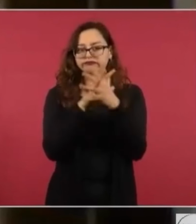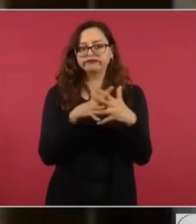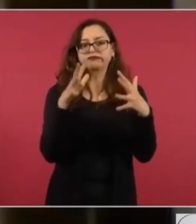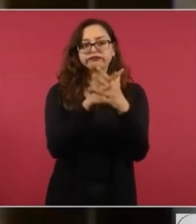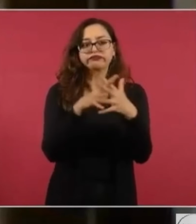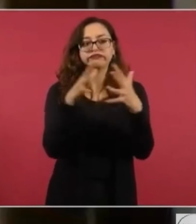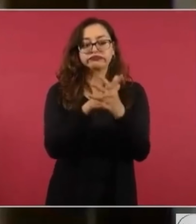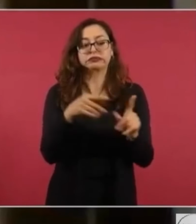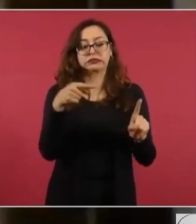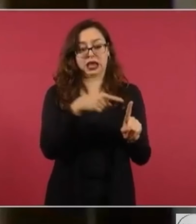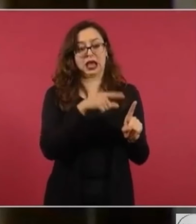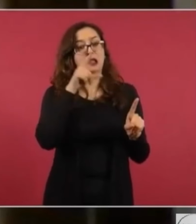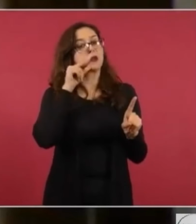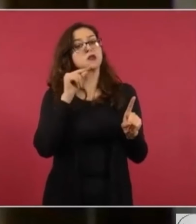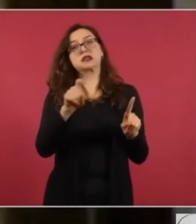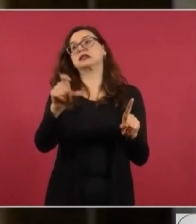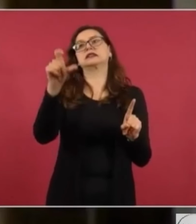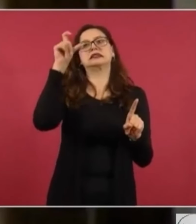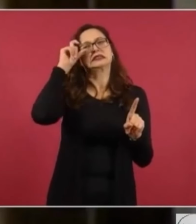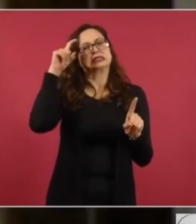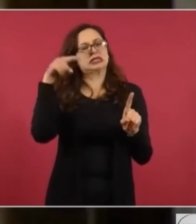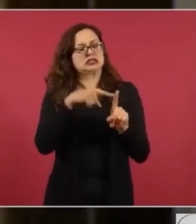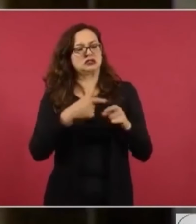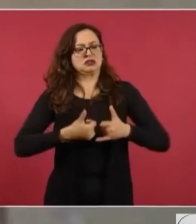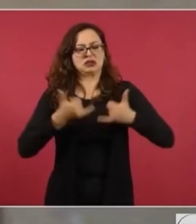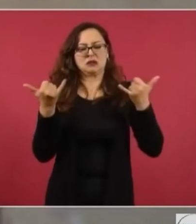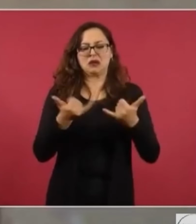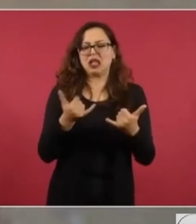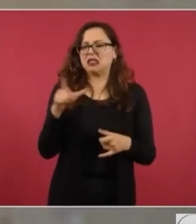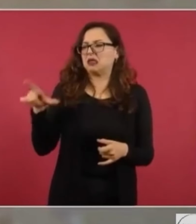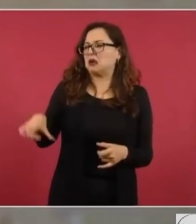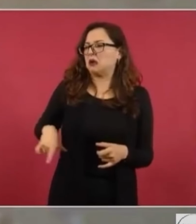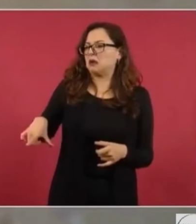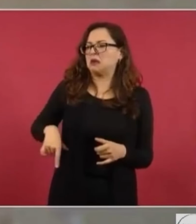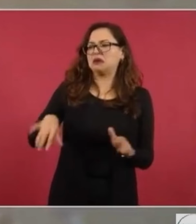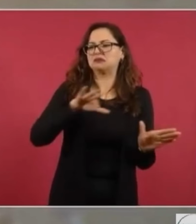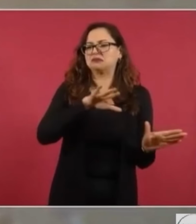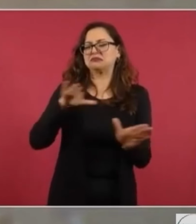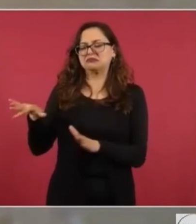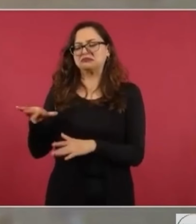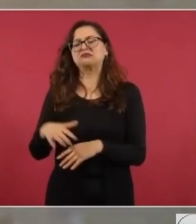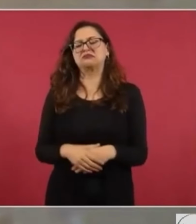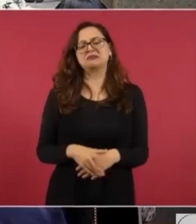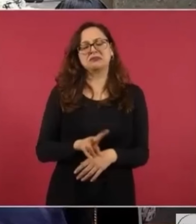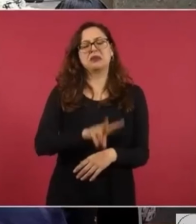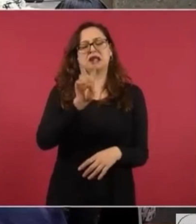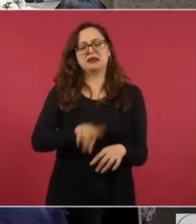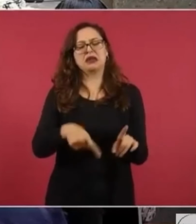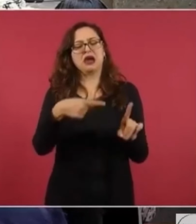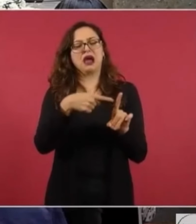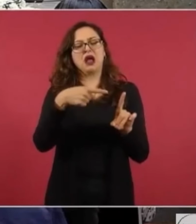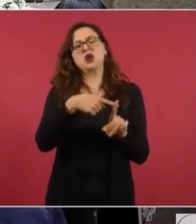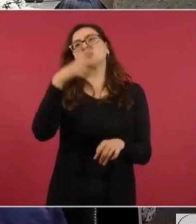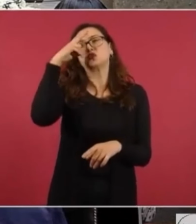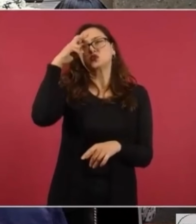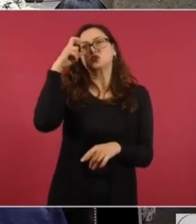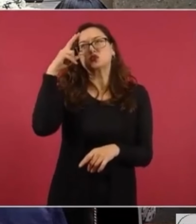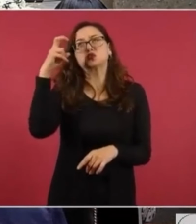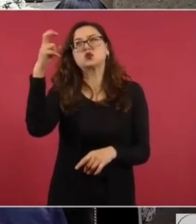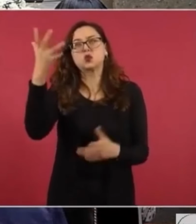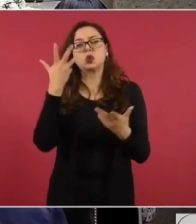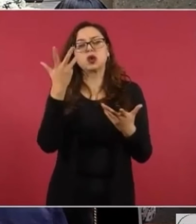Ricardo era una forma, acaso idealizada, acentuada en sus virtudes